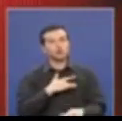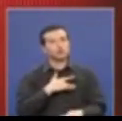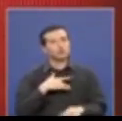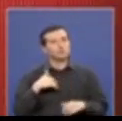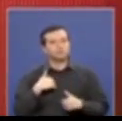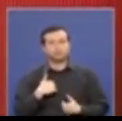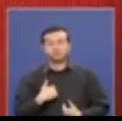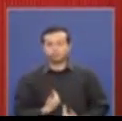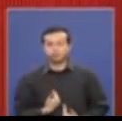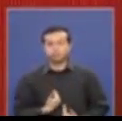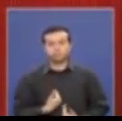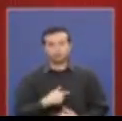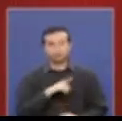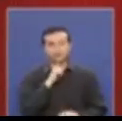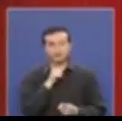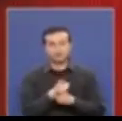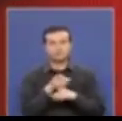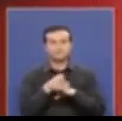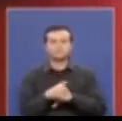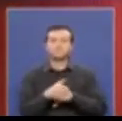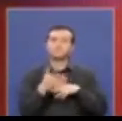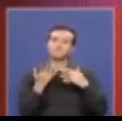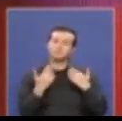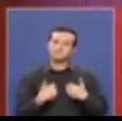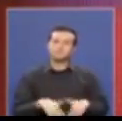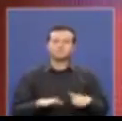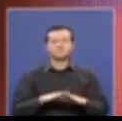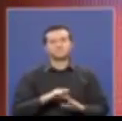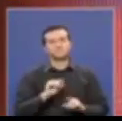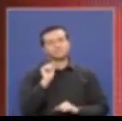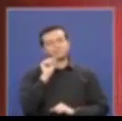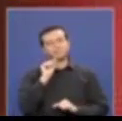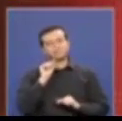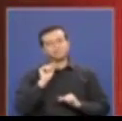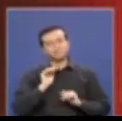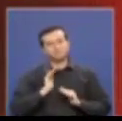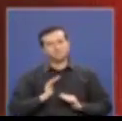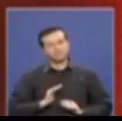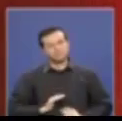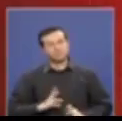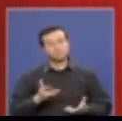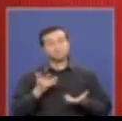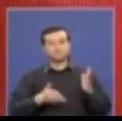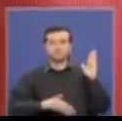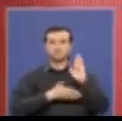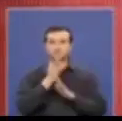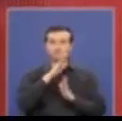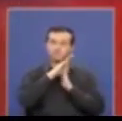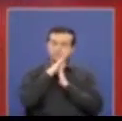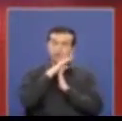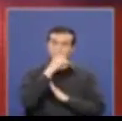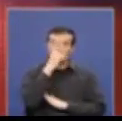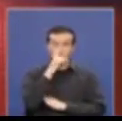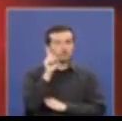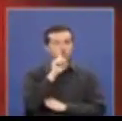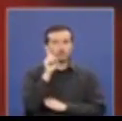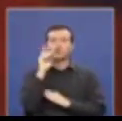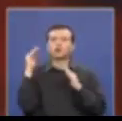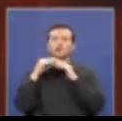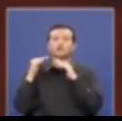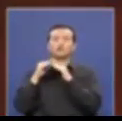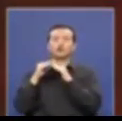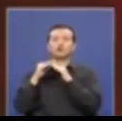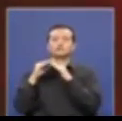muerto, ¿no? Bueno, y luego de eso, pues, ya descansamos un poco. Fuimos a dormir, no a un hotel, sino al domicilio de la